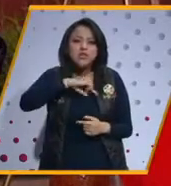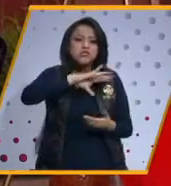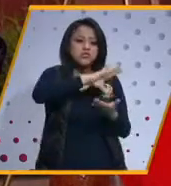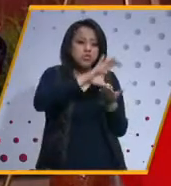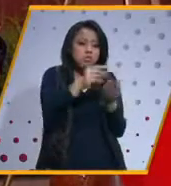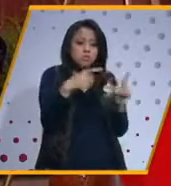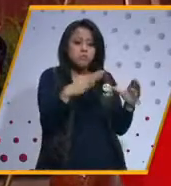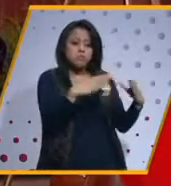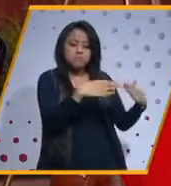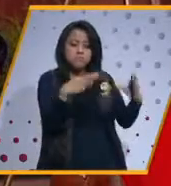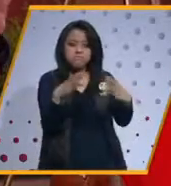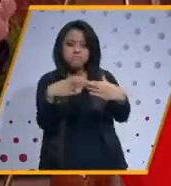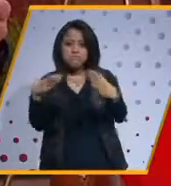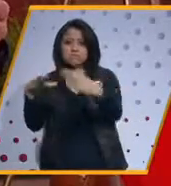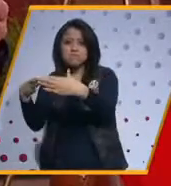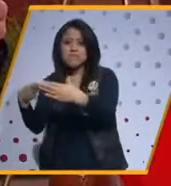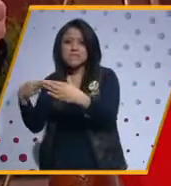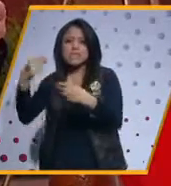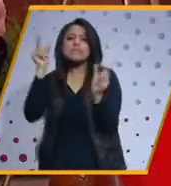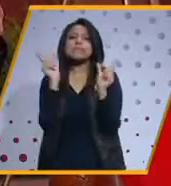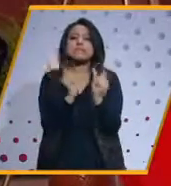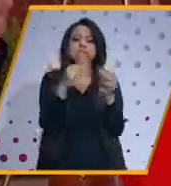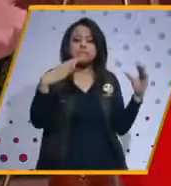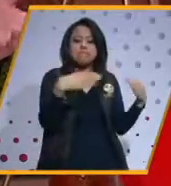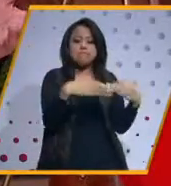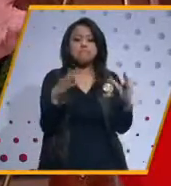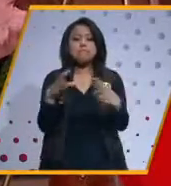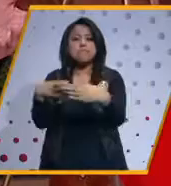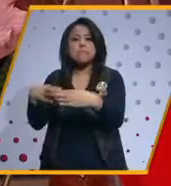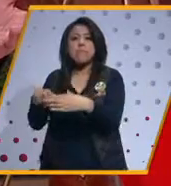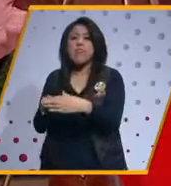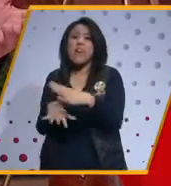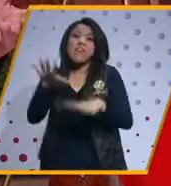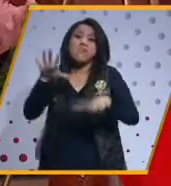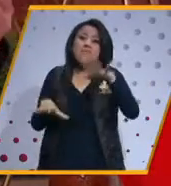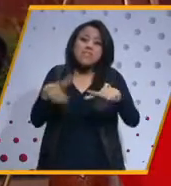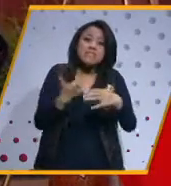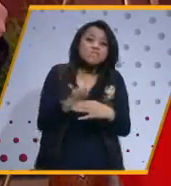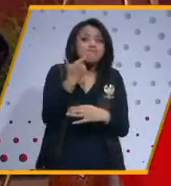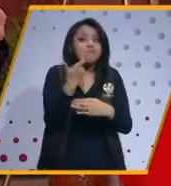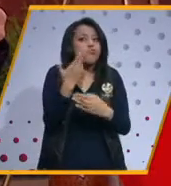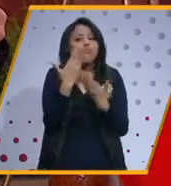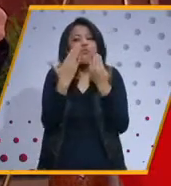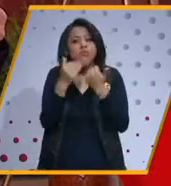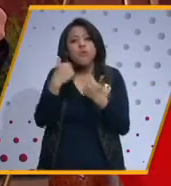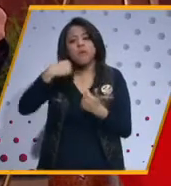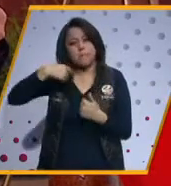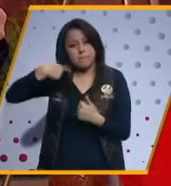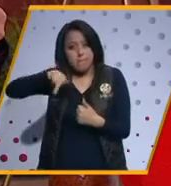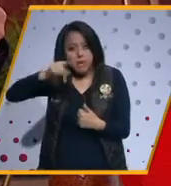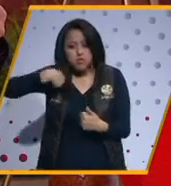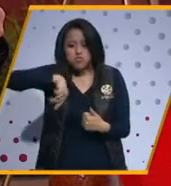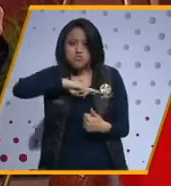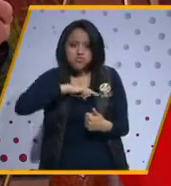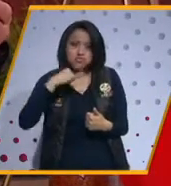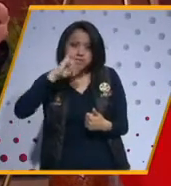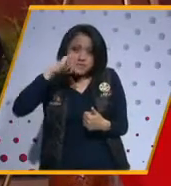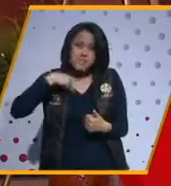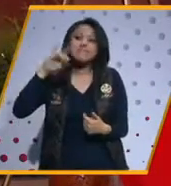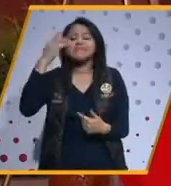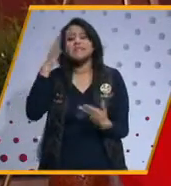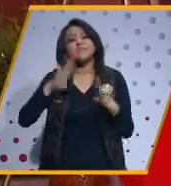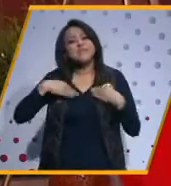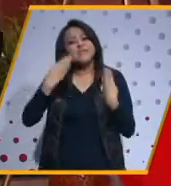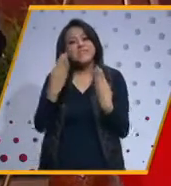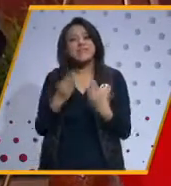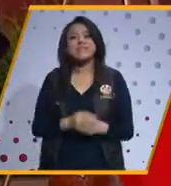pequeñas, en esas comunidades suburbanas, en donde la inclusión financiera no ha llegado y la gente confía en las cajas populares principalmente